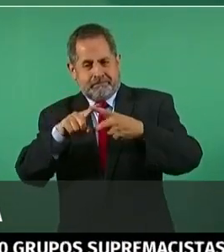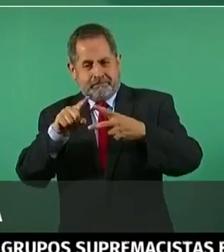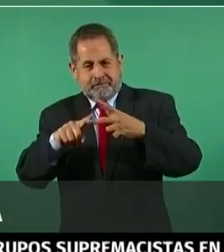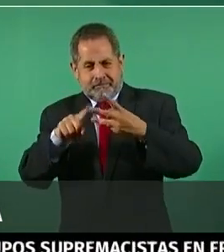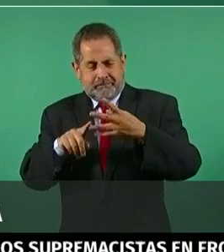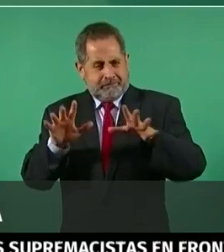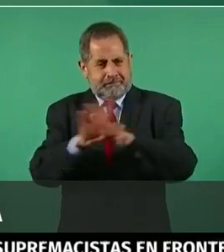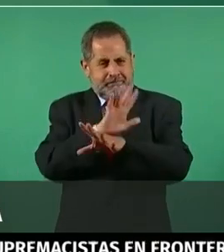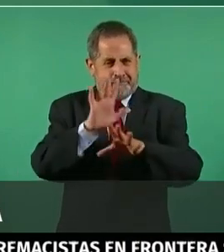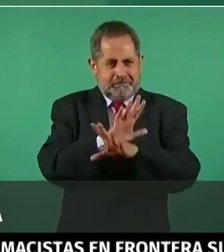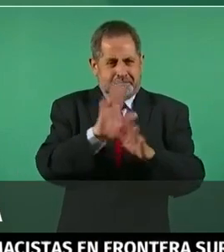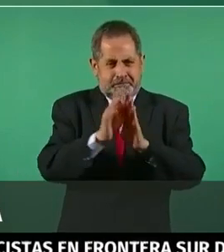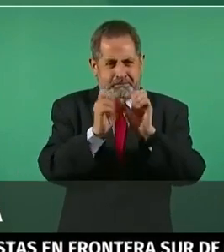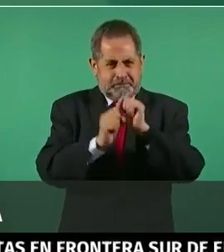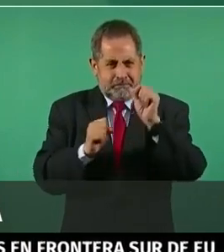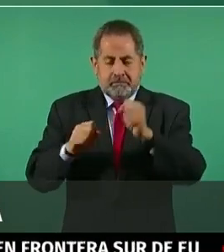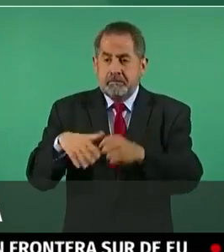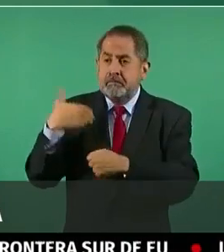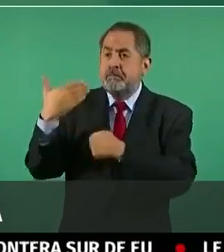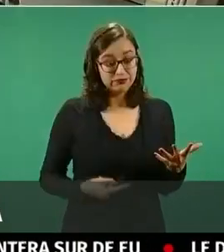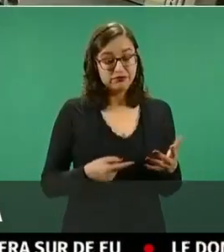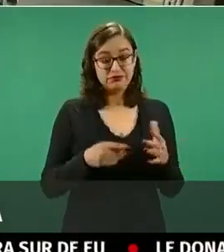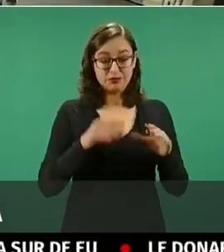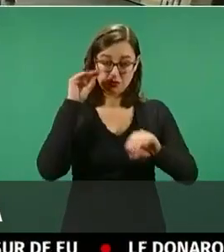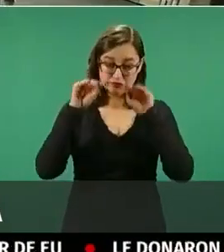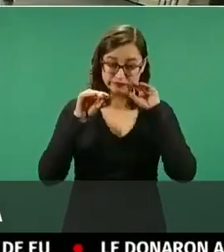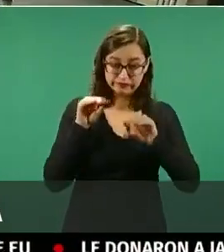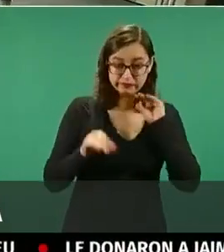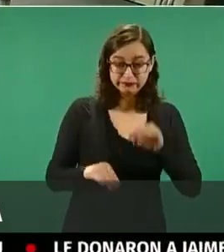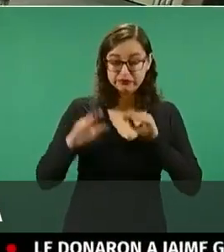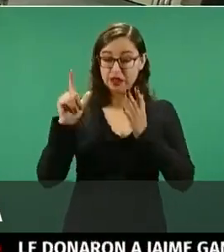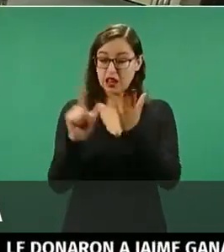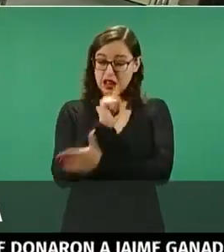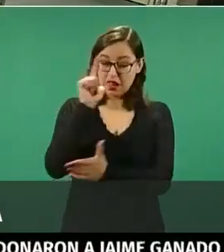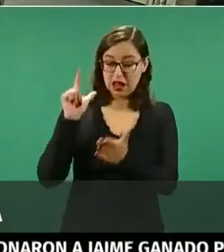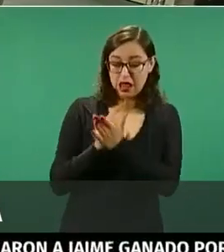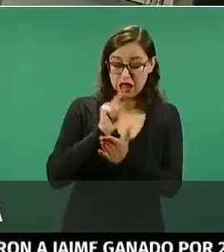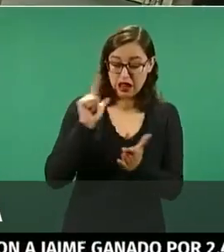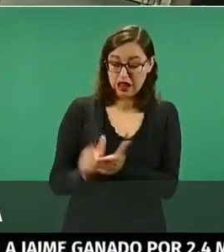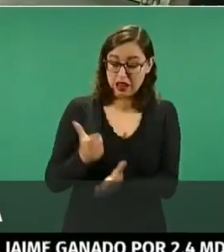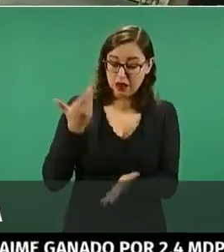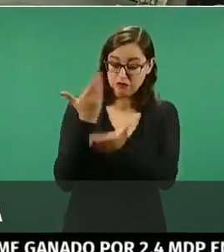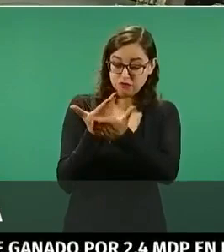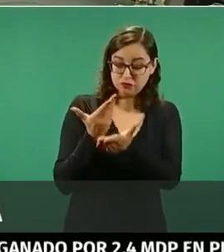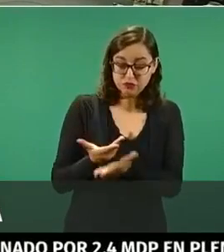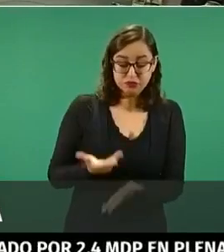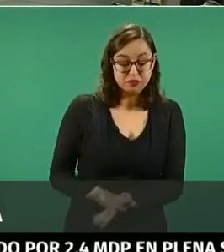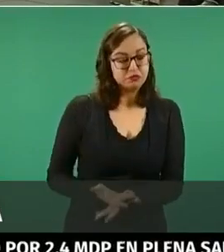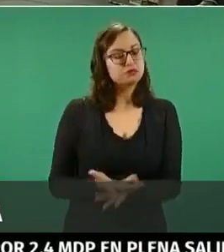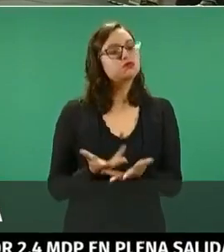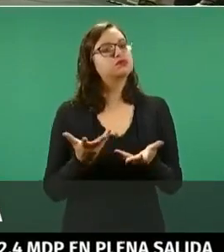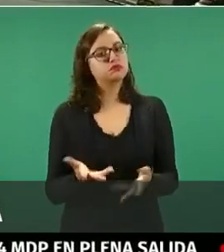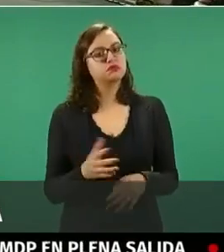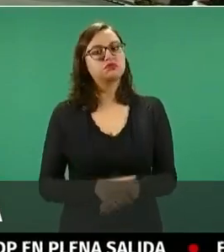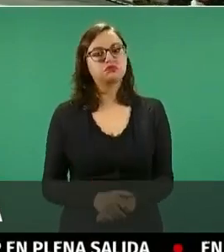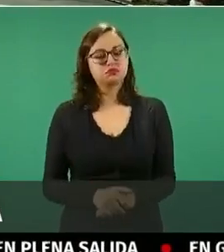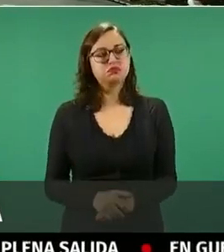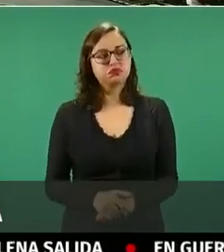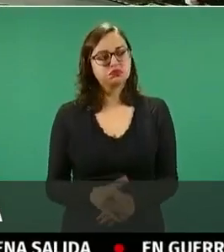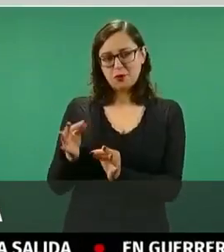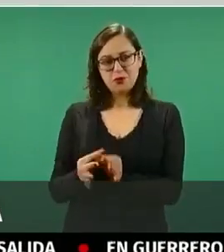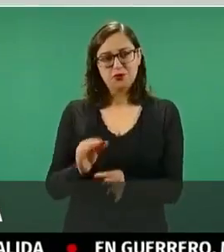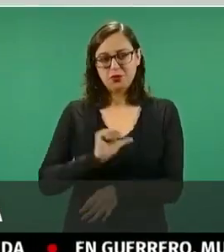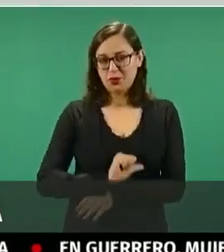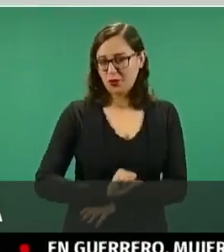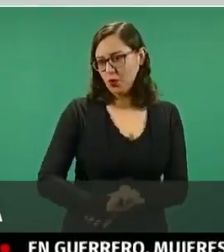oportunidad para abandonar la prisión. Los abogados Juan Antonio Araujo Riva Palacio, César Omar González Hernández, Isaac Pérez